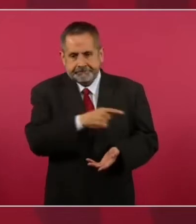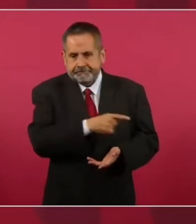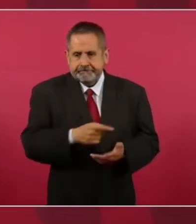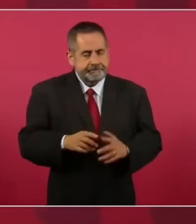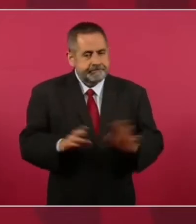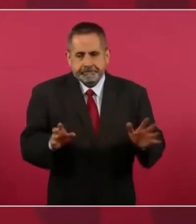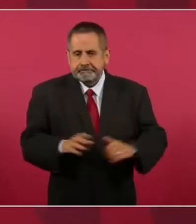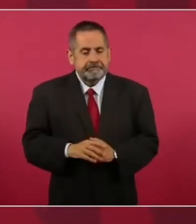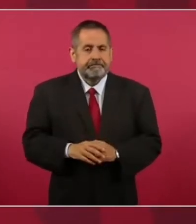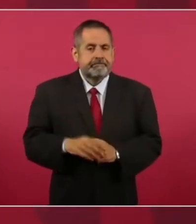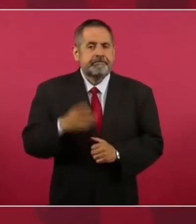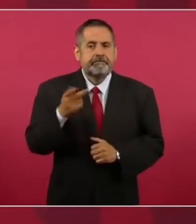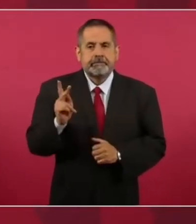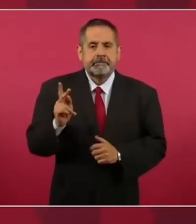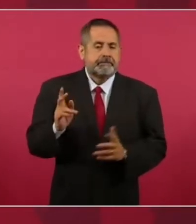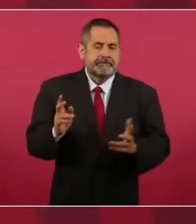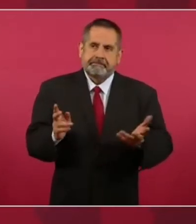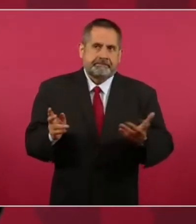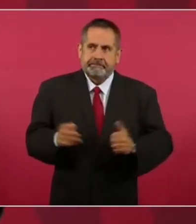Pero